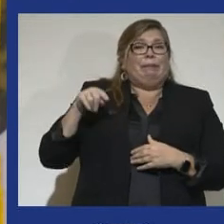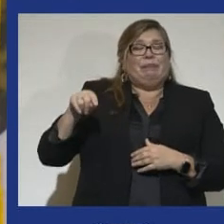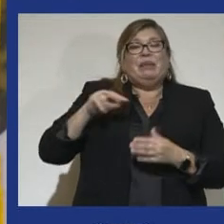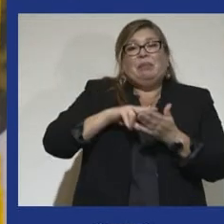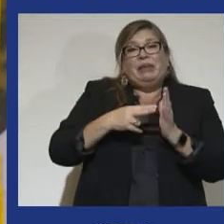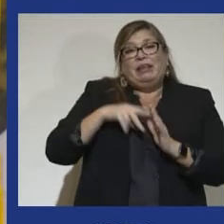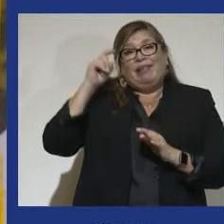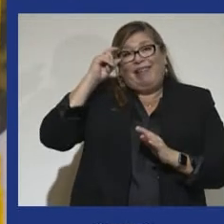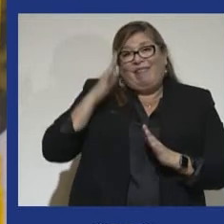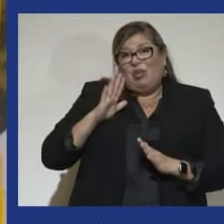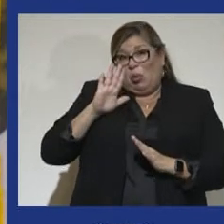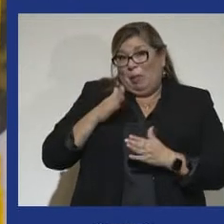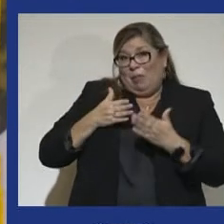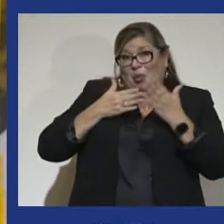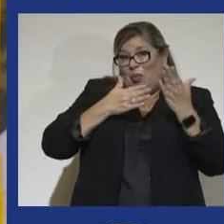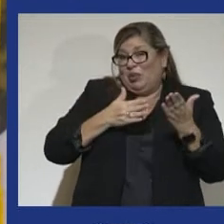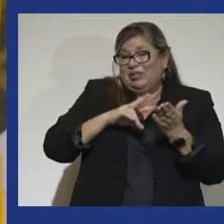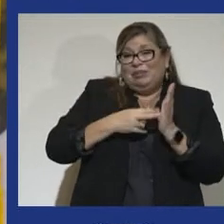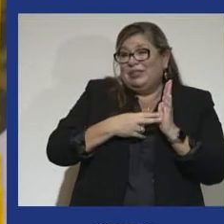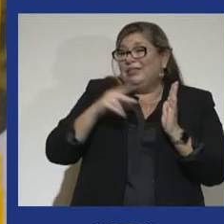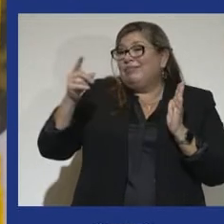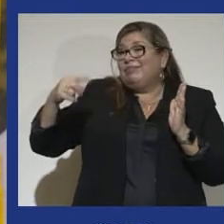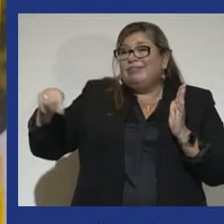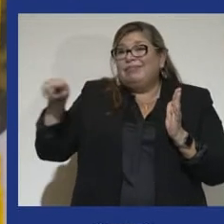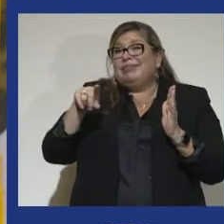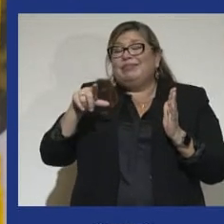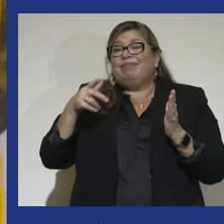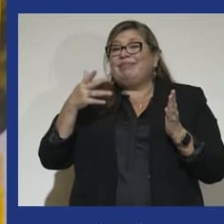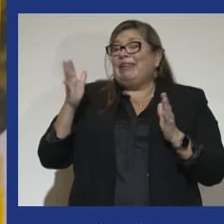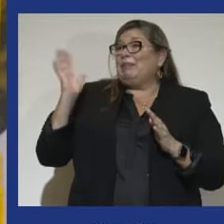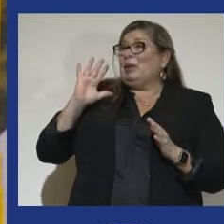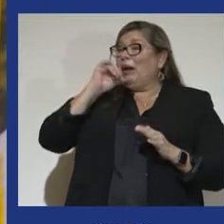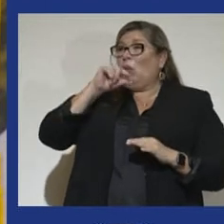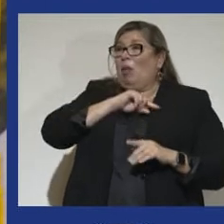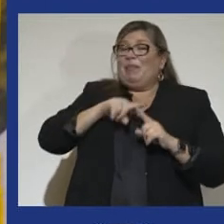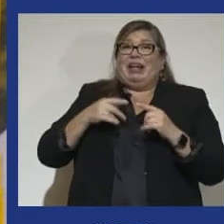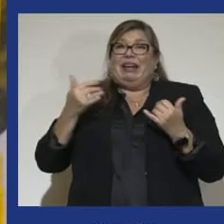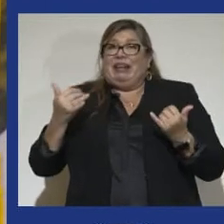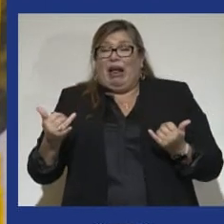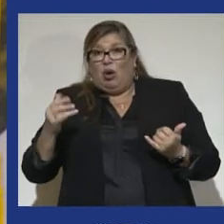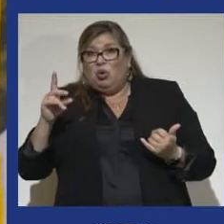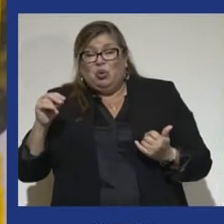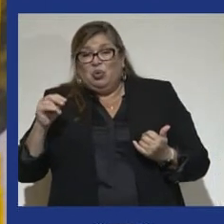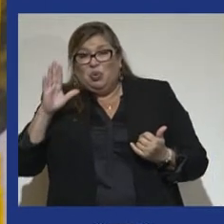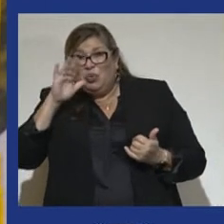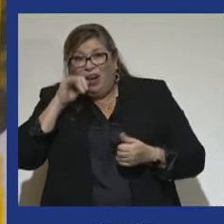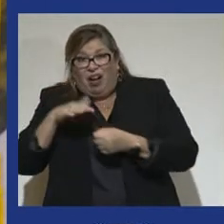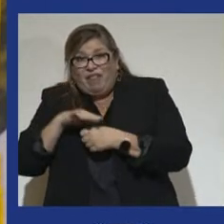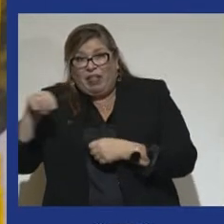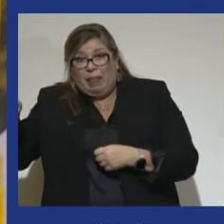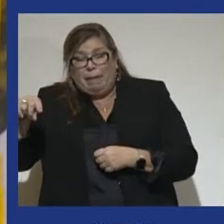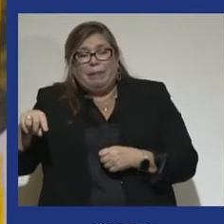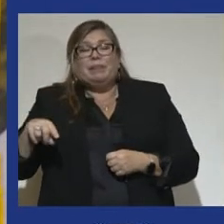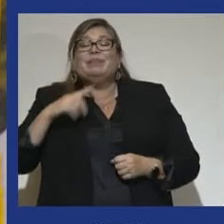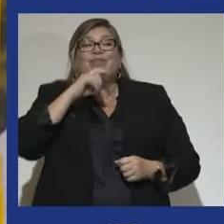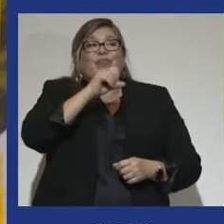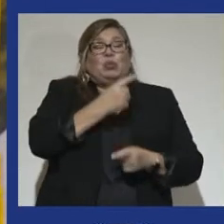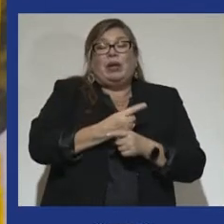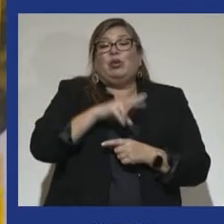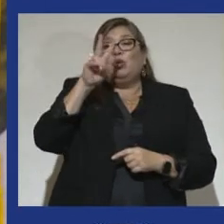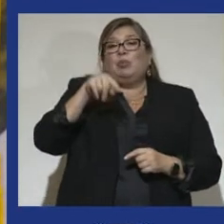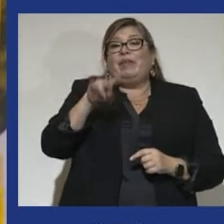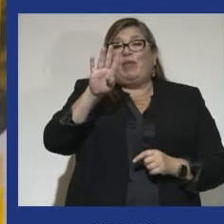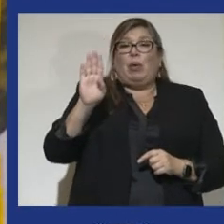en la propuesta del gobernador no cubrirá esas personas en este momento correcto los 2,4 mil